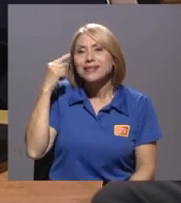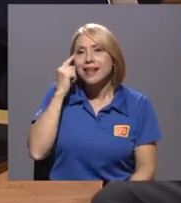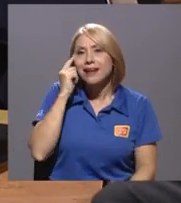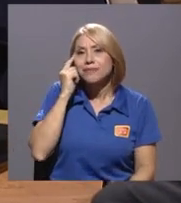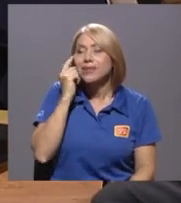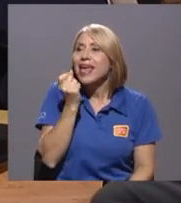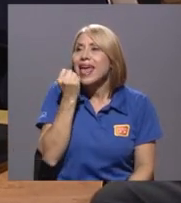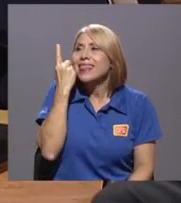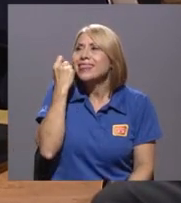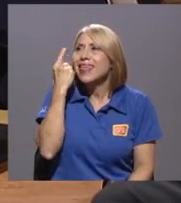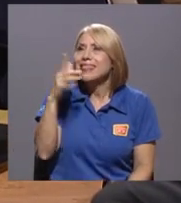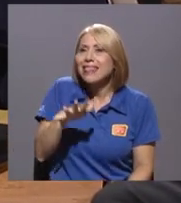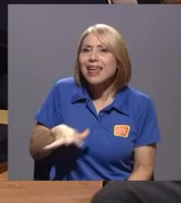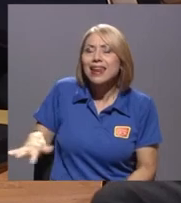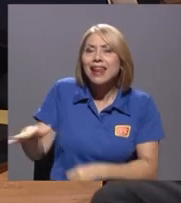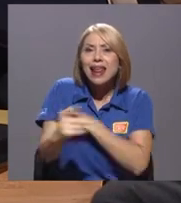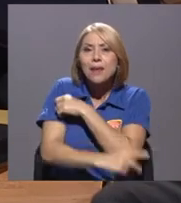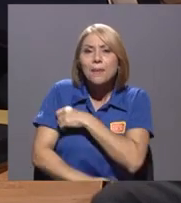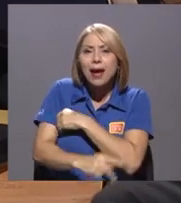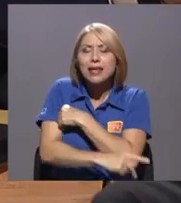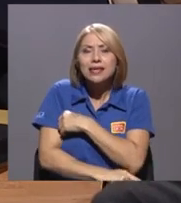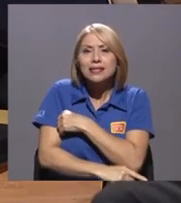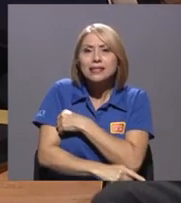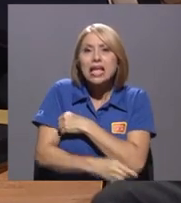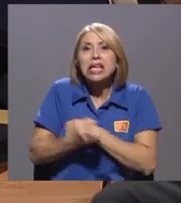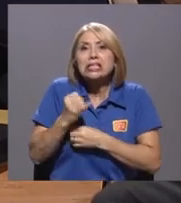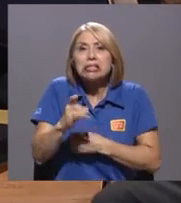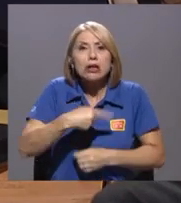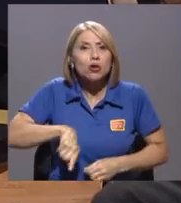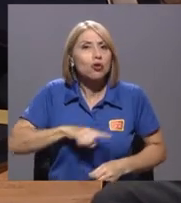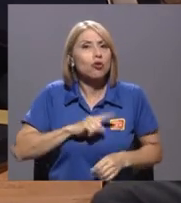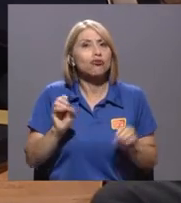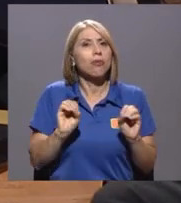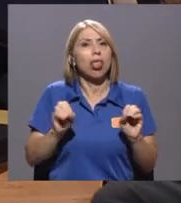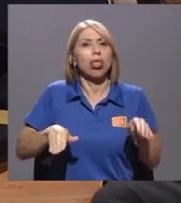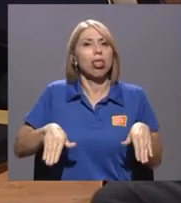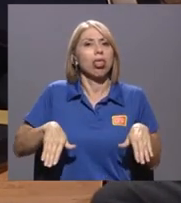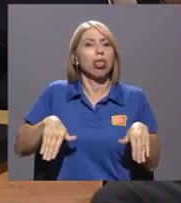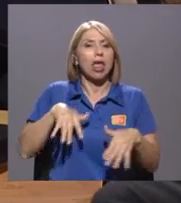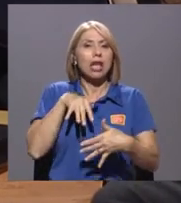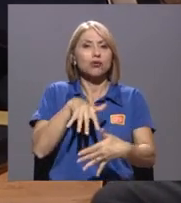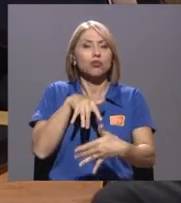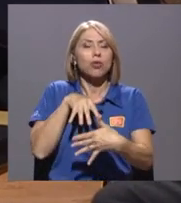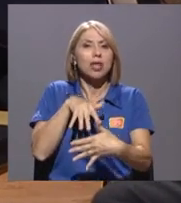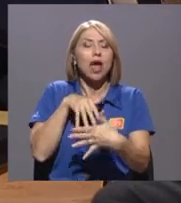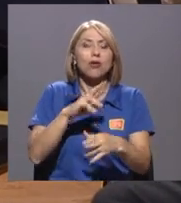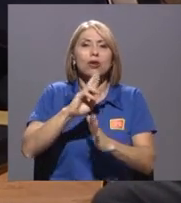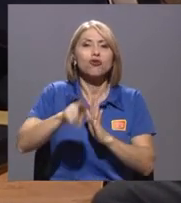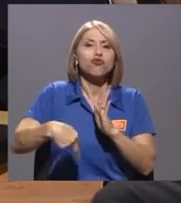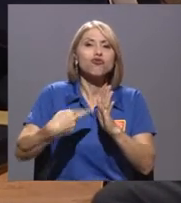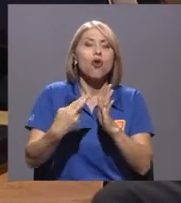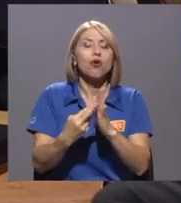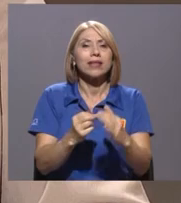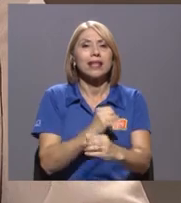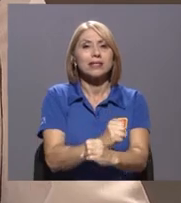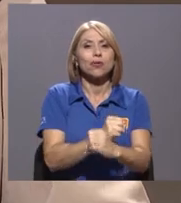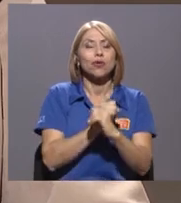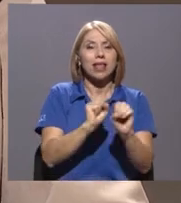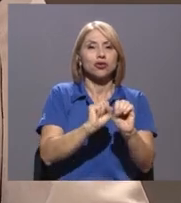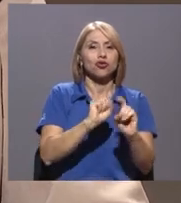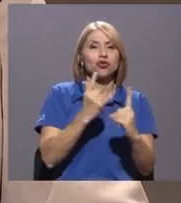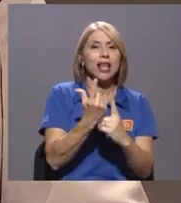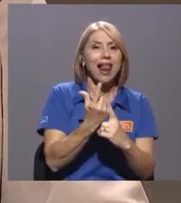tipo de país que somos sin estudiar a profundidad el rol que ha tenido la seguridad social no la caja en particular pero en general la